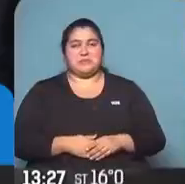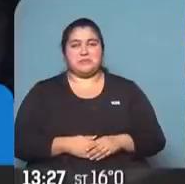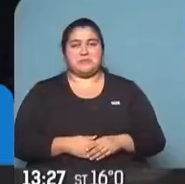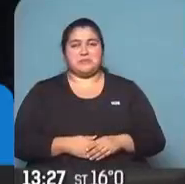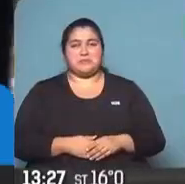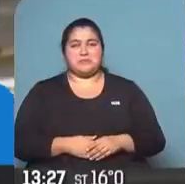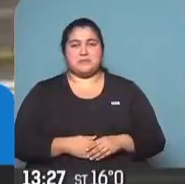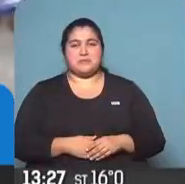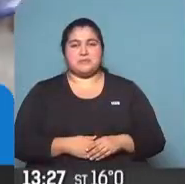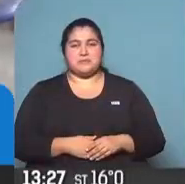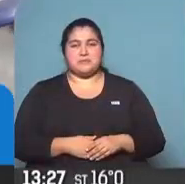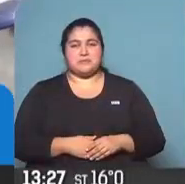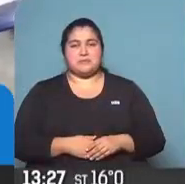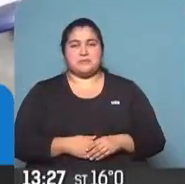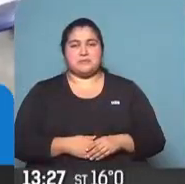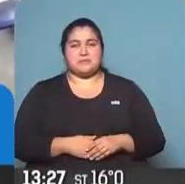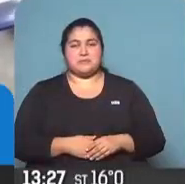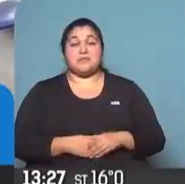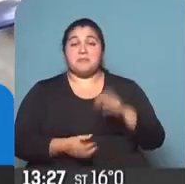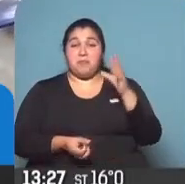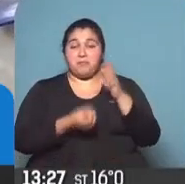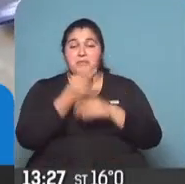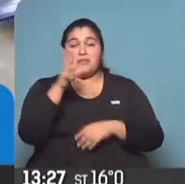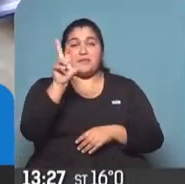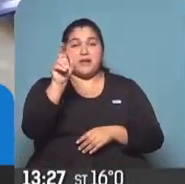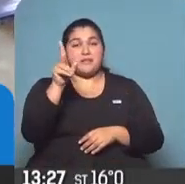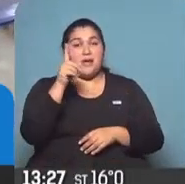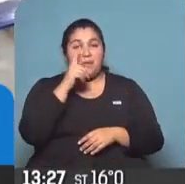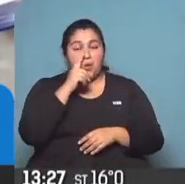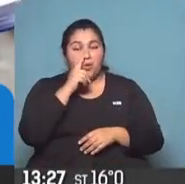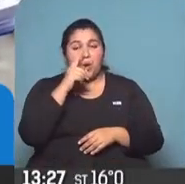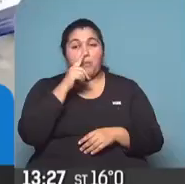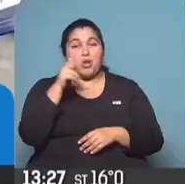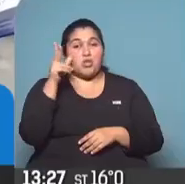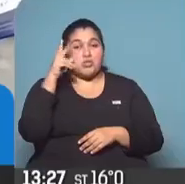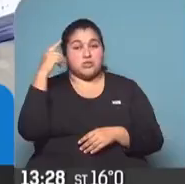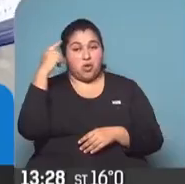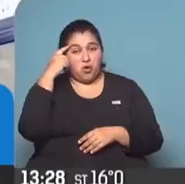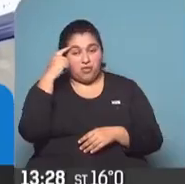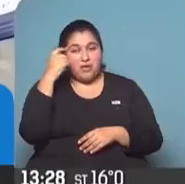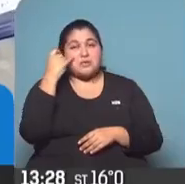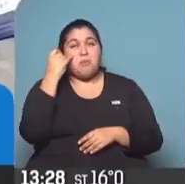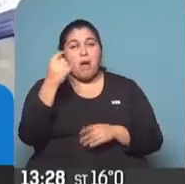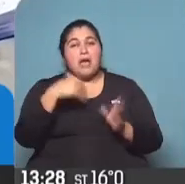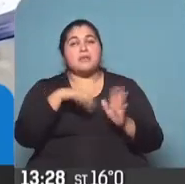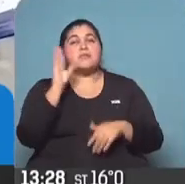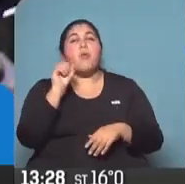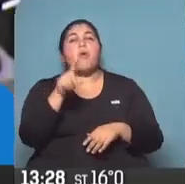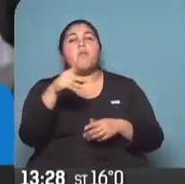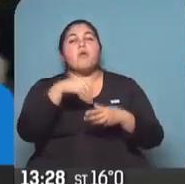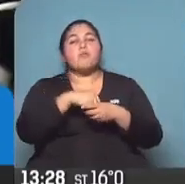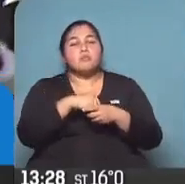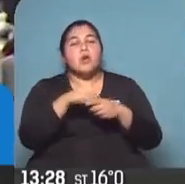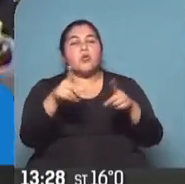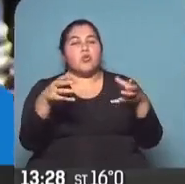a fuerza de seguridad y nació el 30 de jun mediante decretos redactados de puño y letra' por el entonces